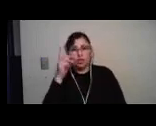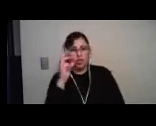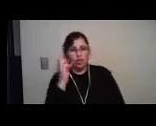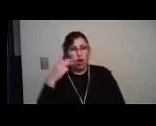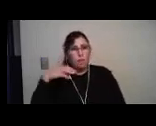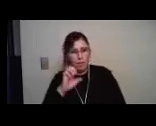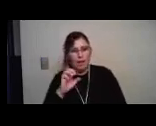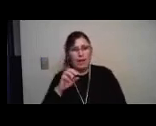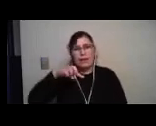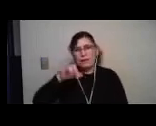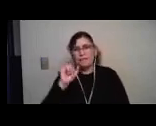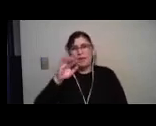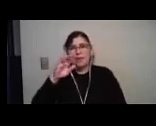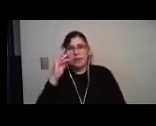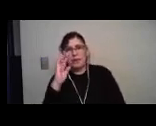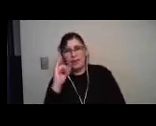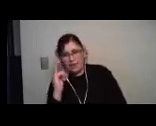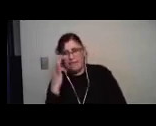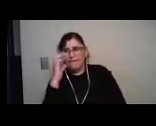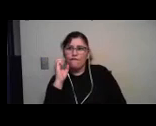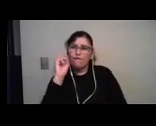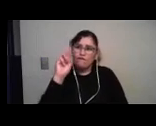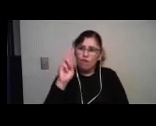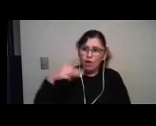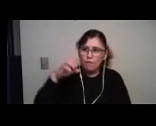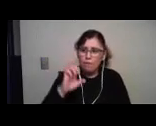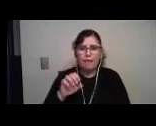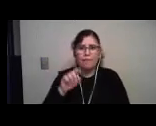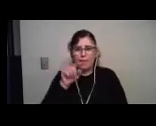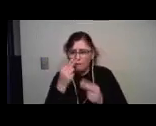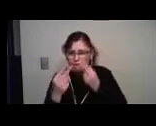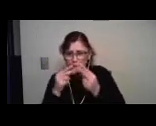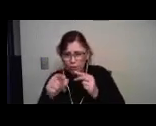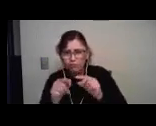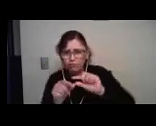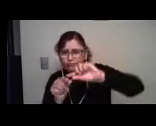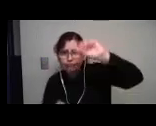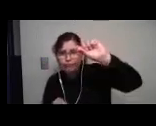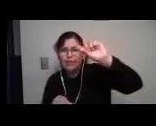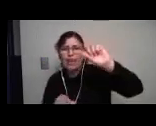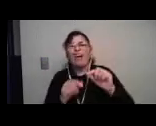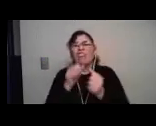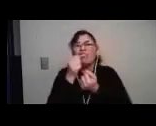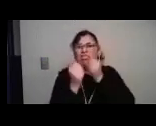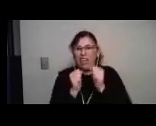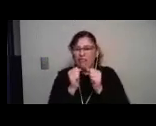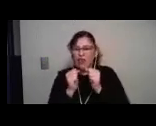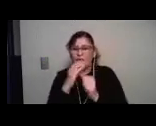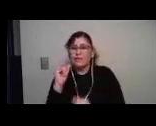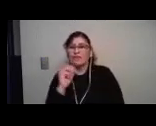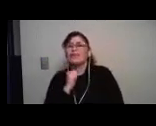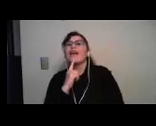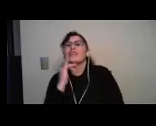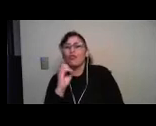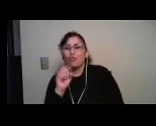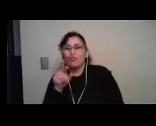ya el músculo piriforme que está en esta zona, ¿cierto? Graficada acá, comprime el nervio ciático, ya, el producto de alguna